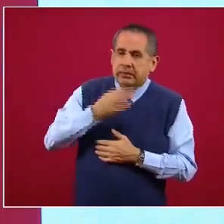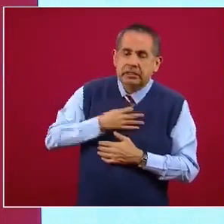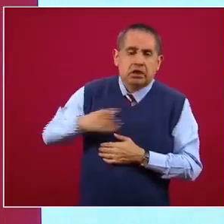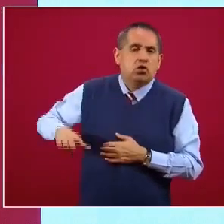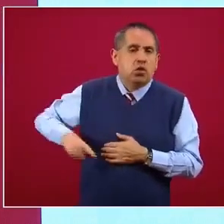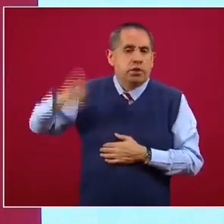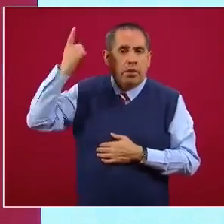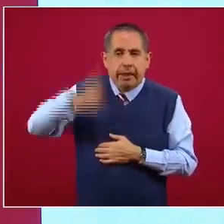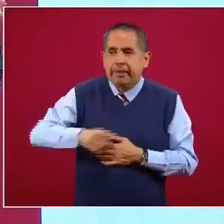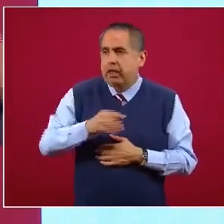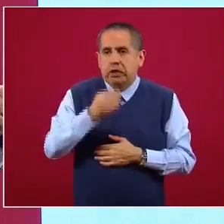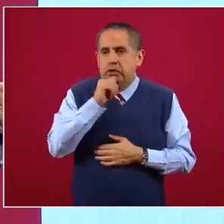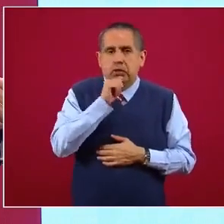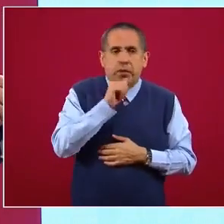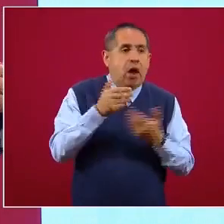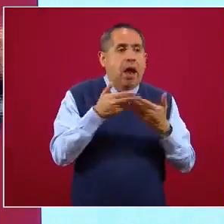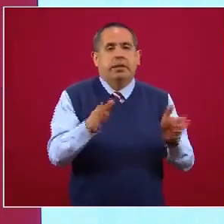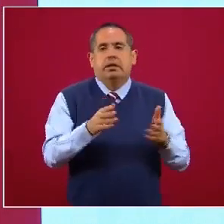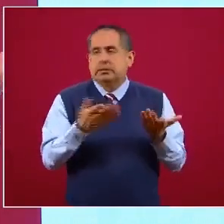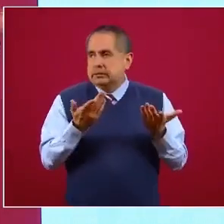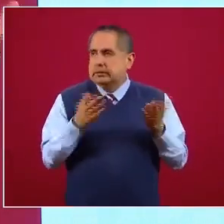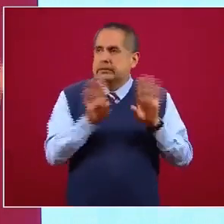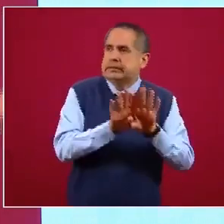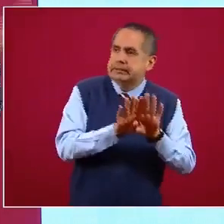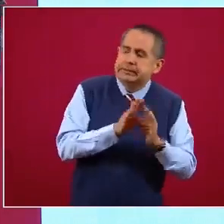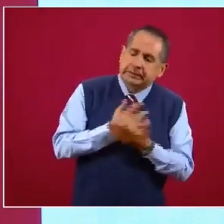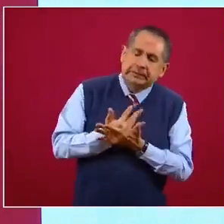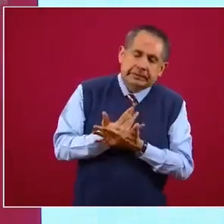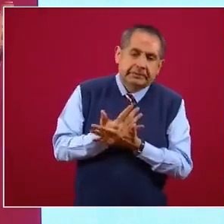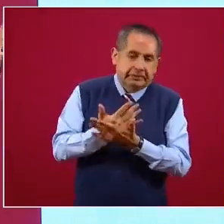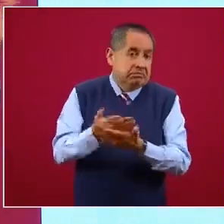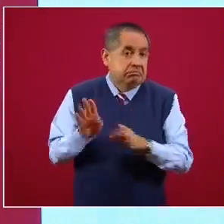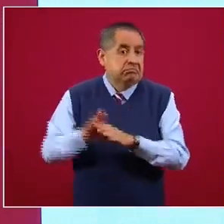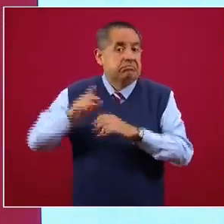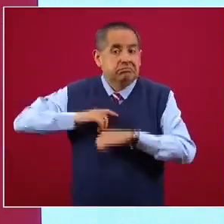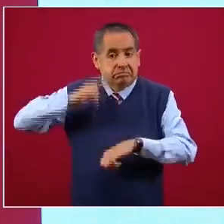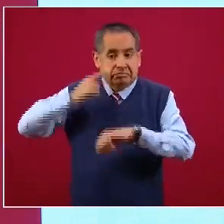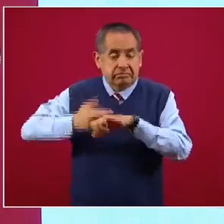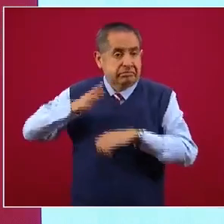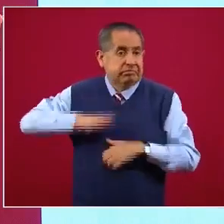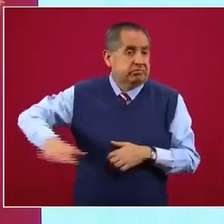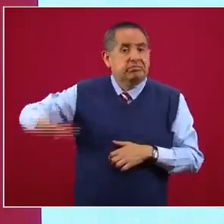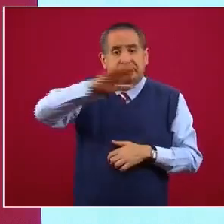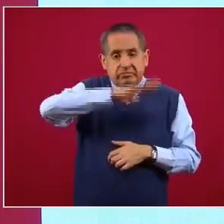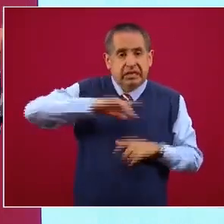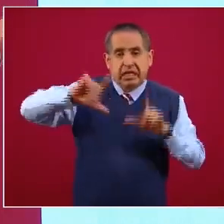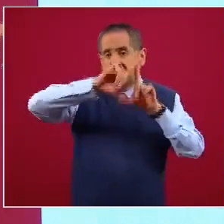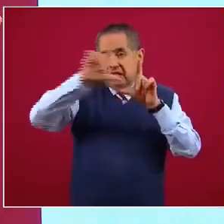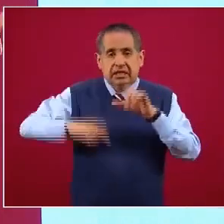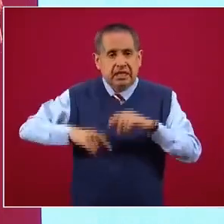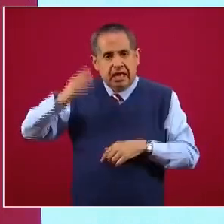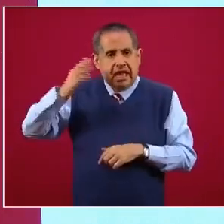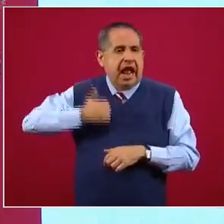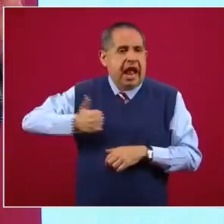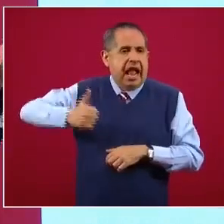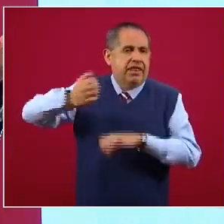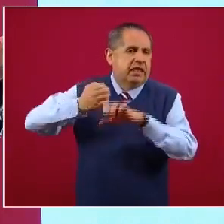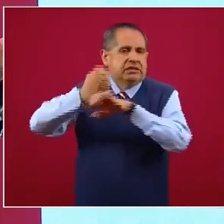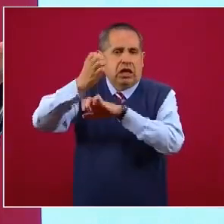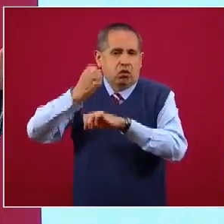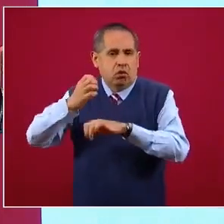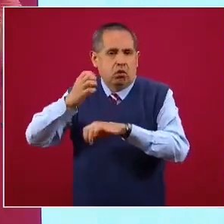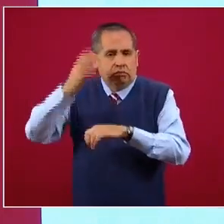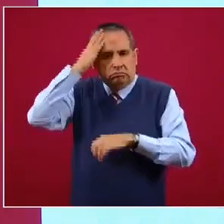las autoridades administrativas municipales, que a su vez corresponden con las disposiciones generales que le corresponden a la autoridad